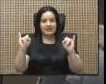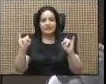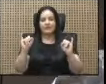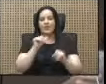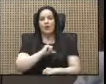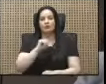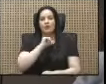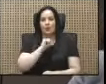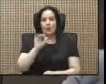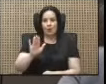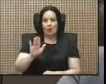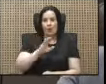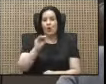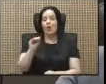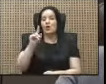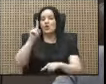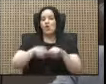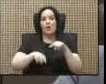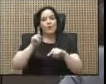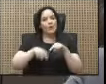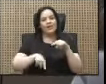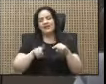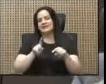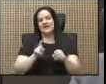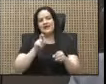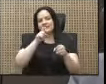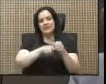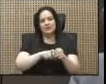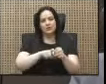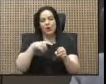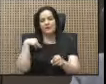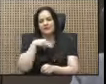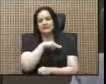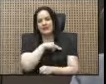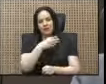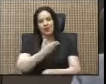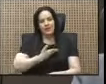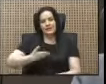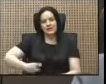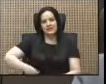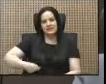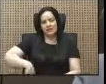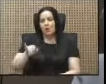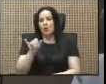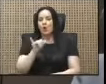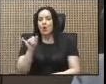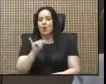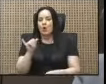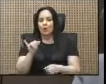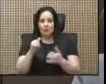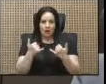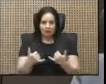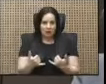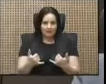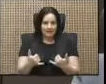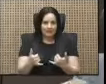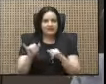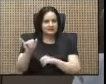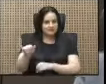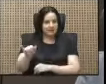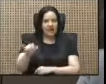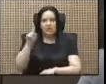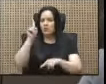Es decir, no puede estar adscrito al Ministerio de la Presidencia como lo está actualmente. No puede